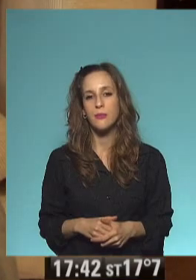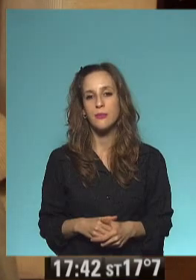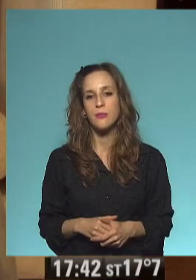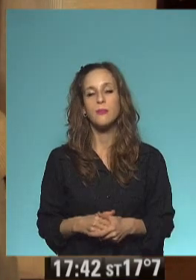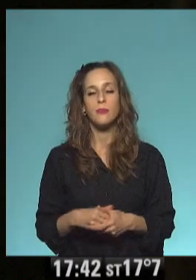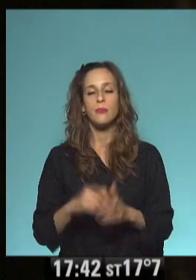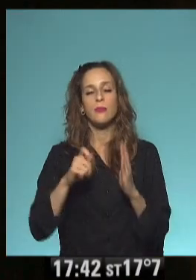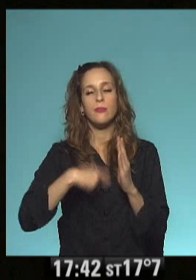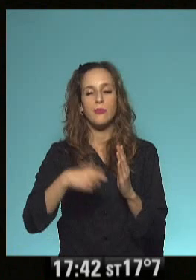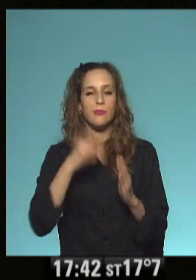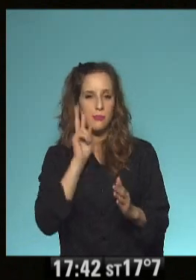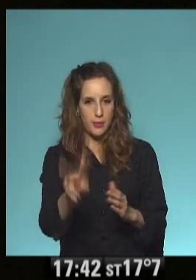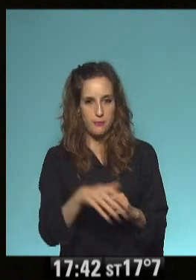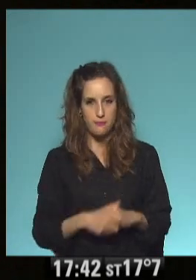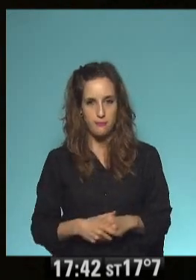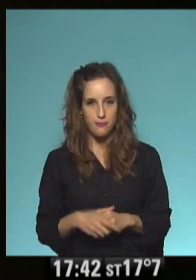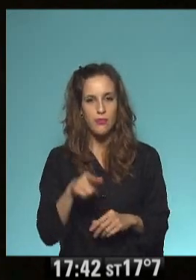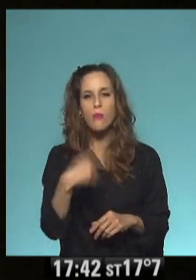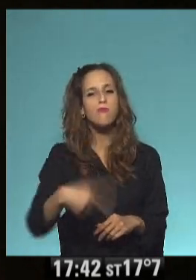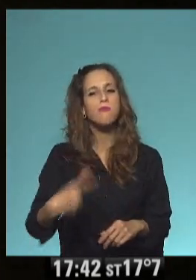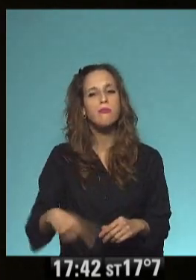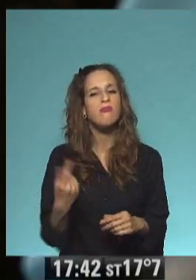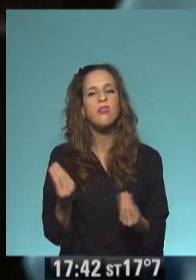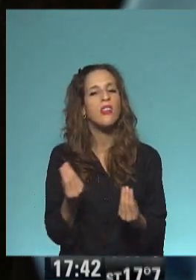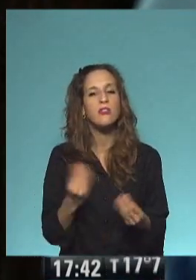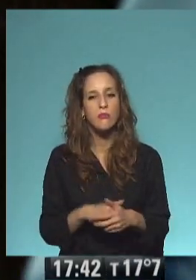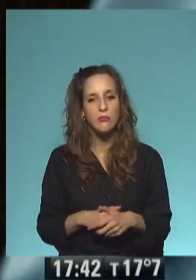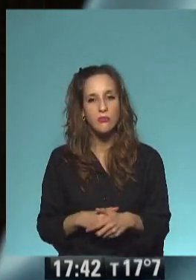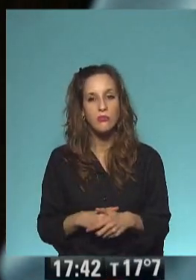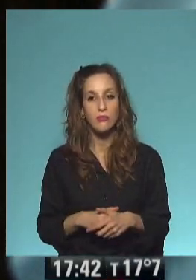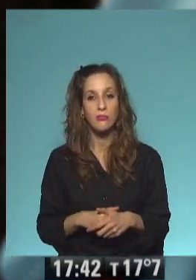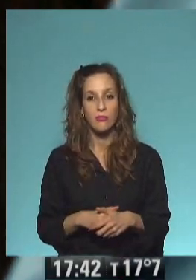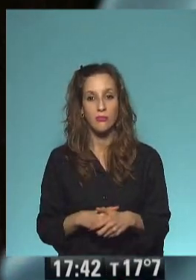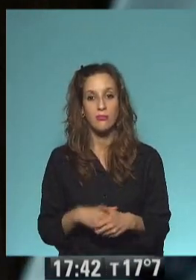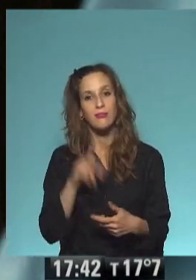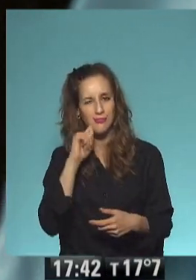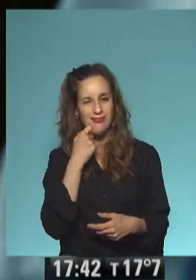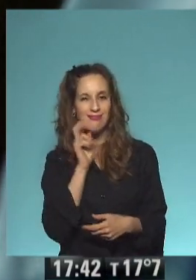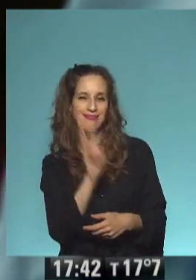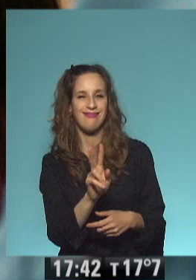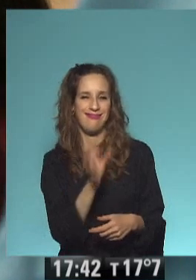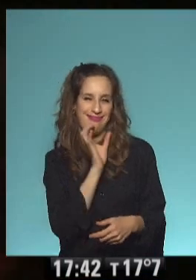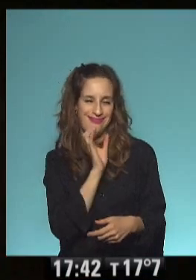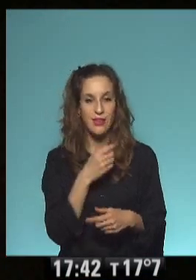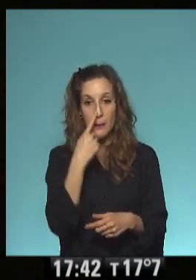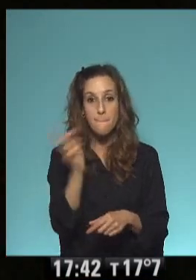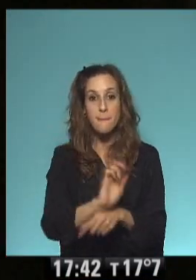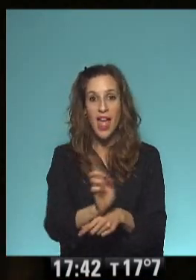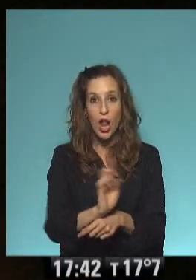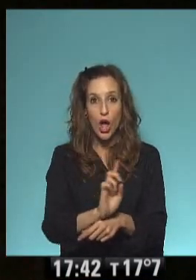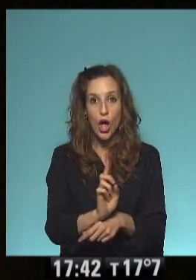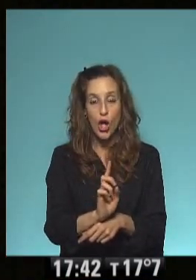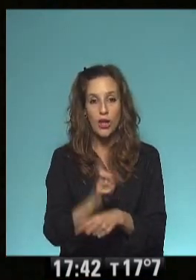Miremos este video. ¿Qué estás viendo ahí? Están buenísimos. Yo me divierto muchísimo. ¿Un perro que no se